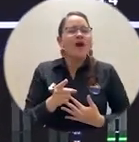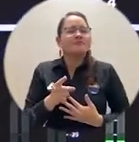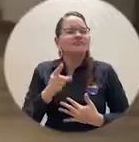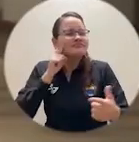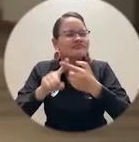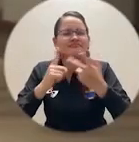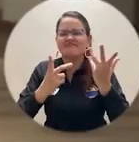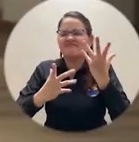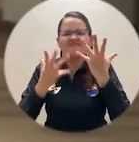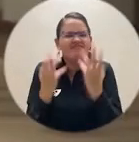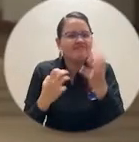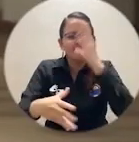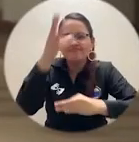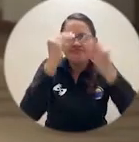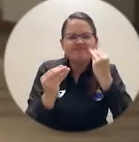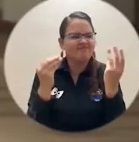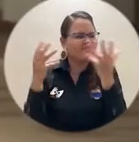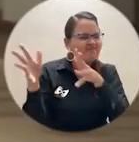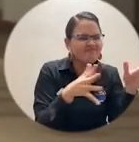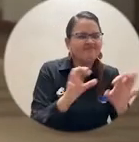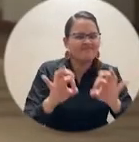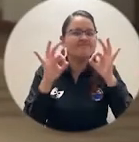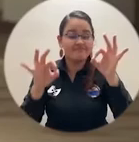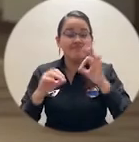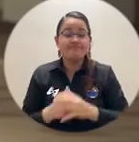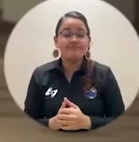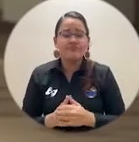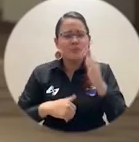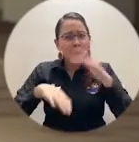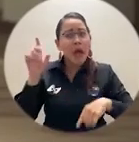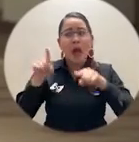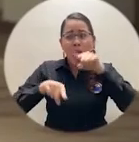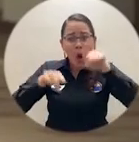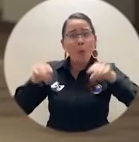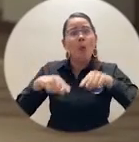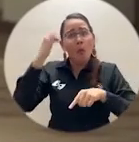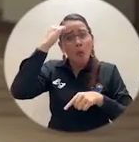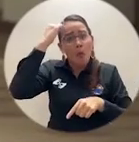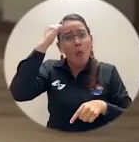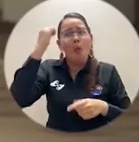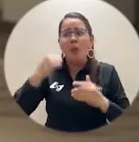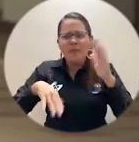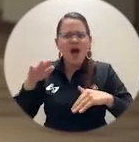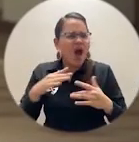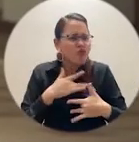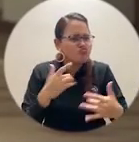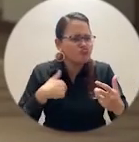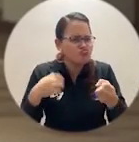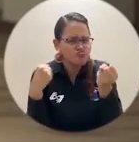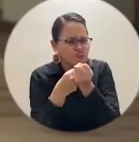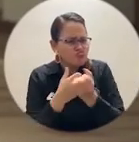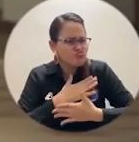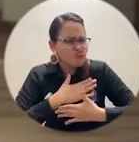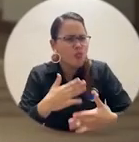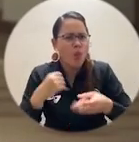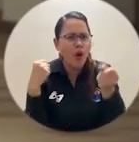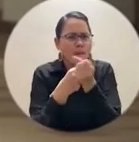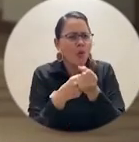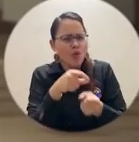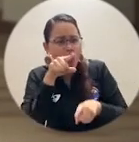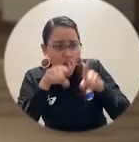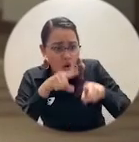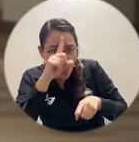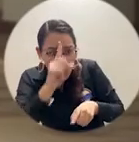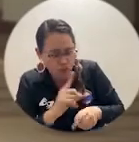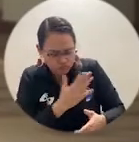tienen, de las ganas que tienen de aprender nuevas metodologías, de los aprendizajes de muchos profesores que se han ofrecido para orientar a otros compañeros